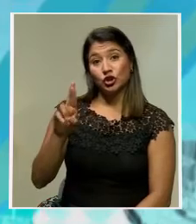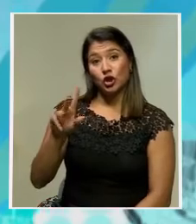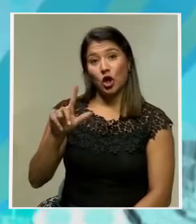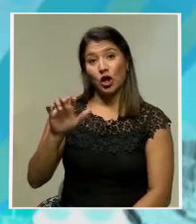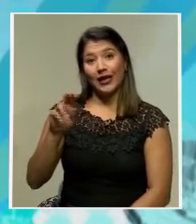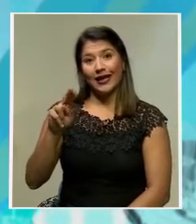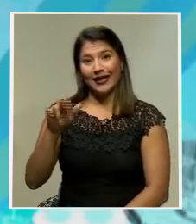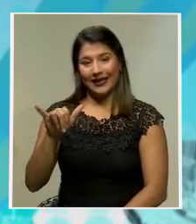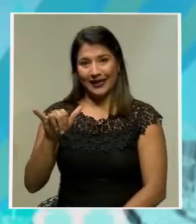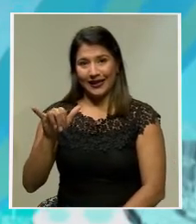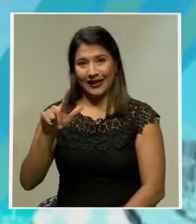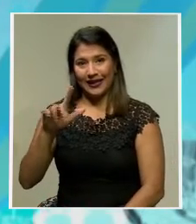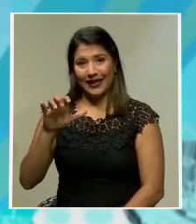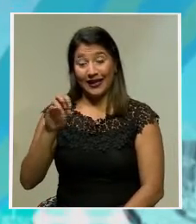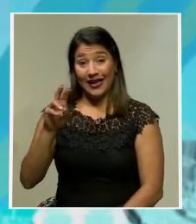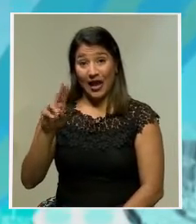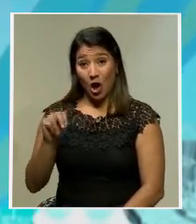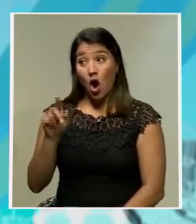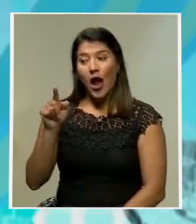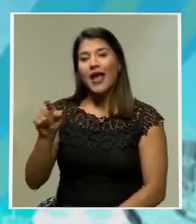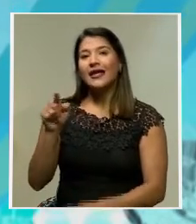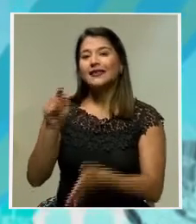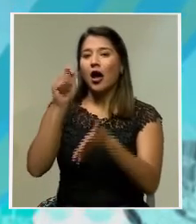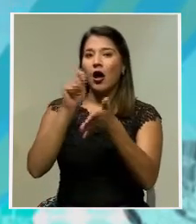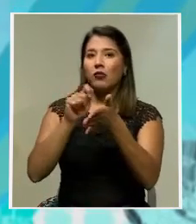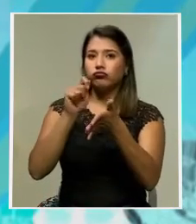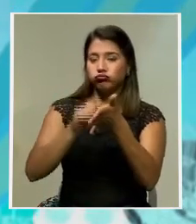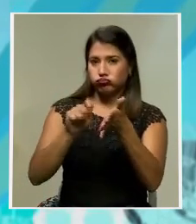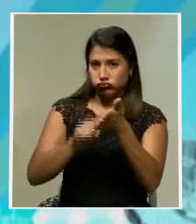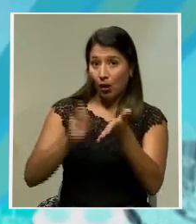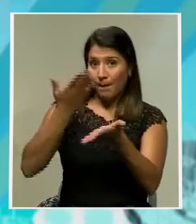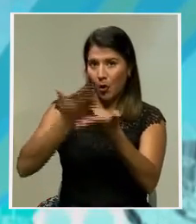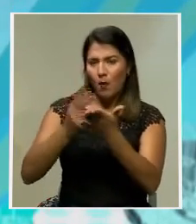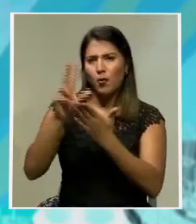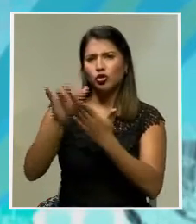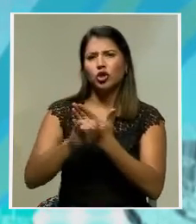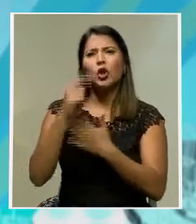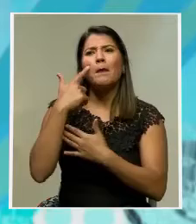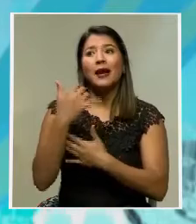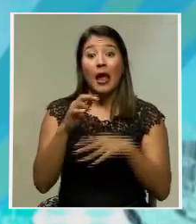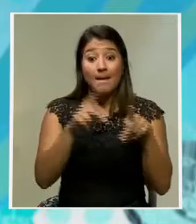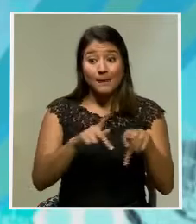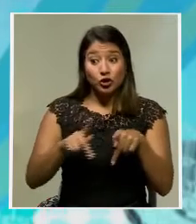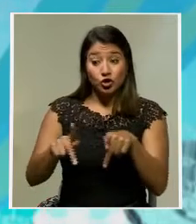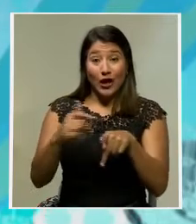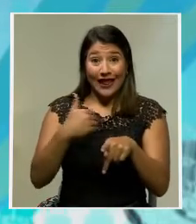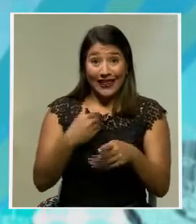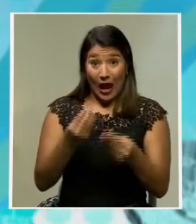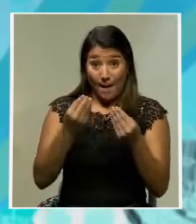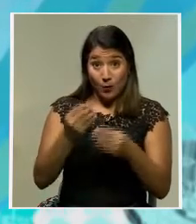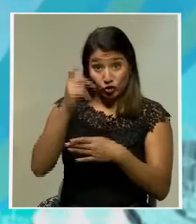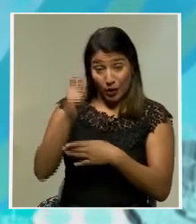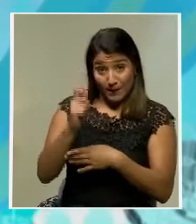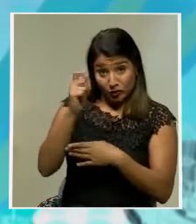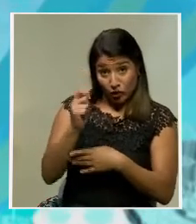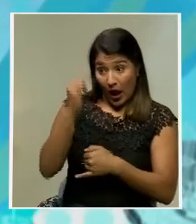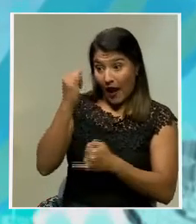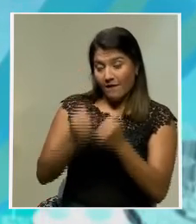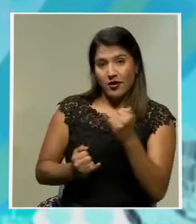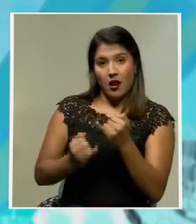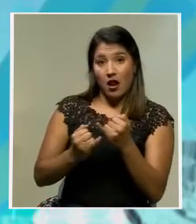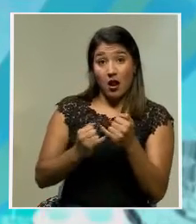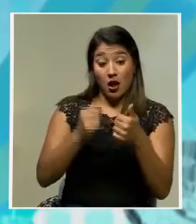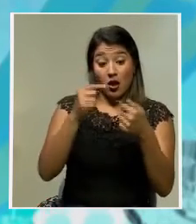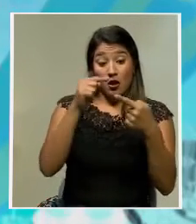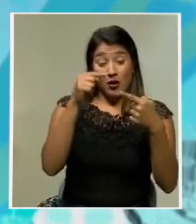e impulsa el proyecto para que los multipensionados paguen un impuesto sobre el monto total